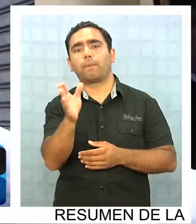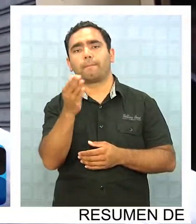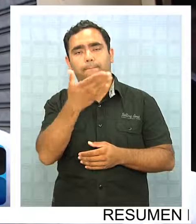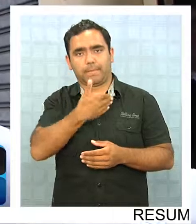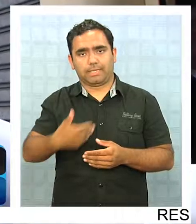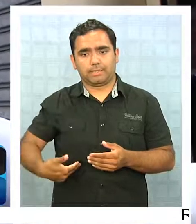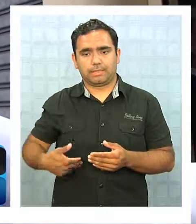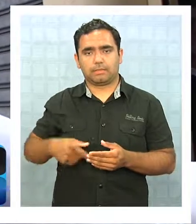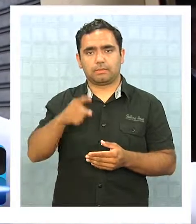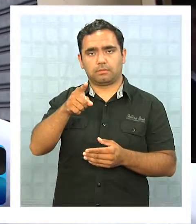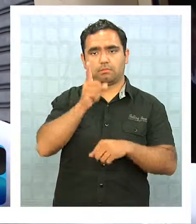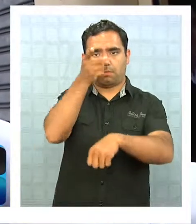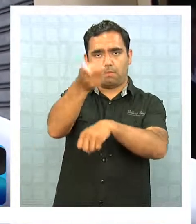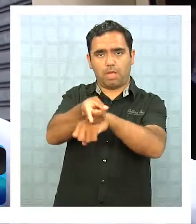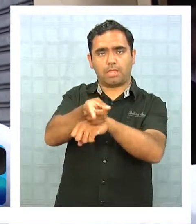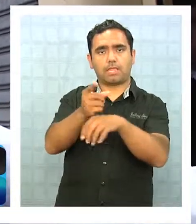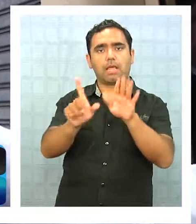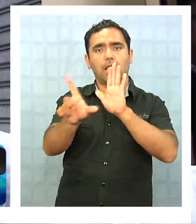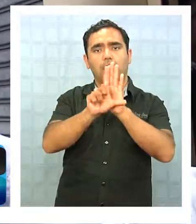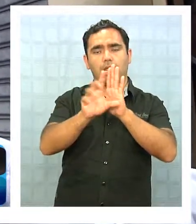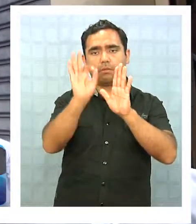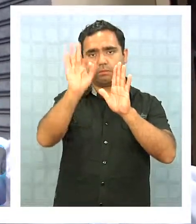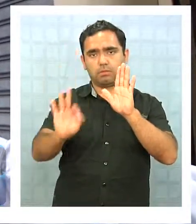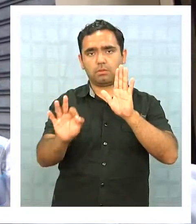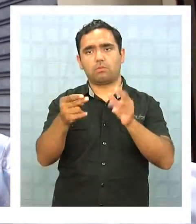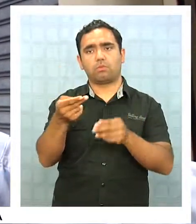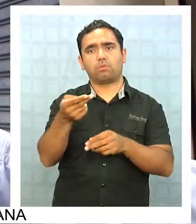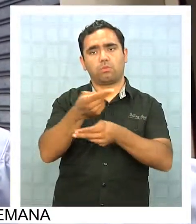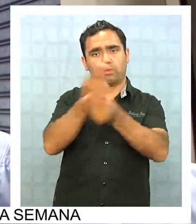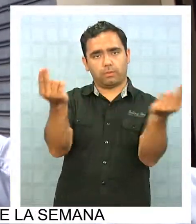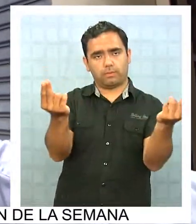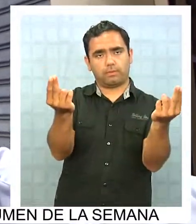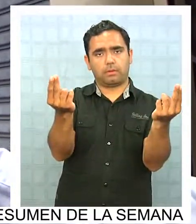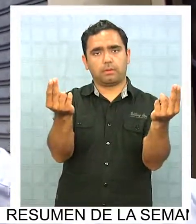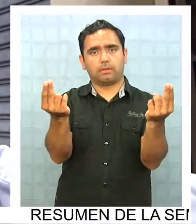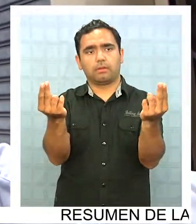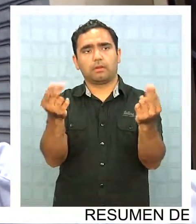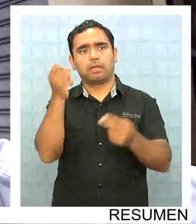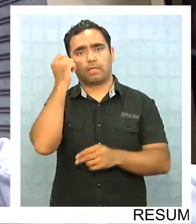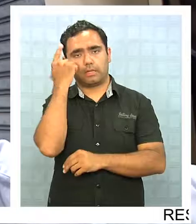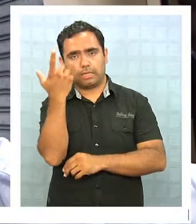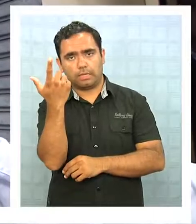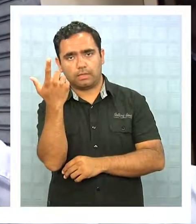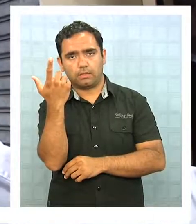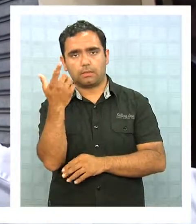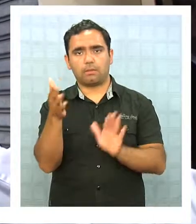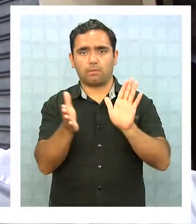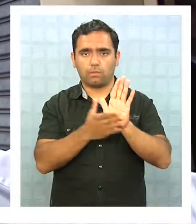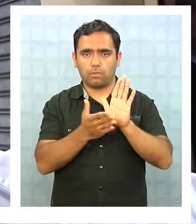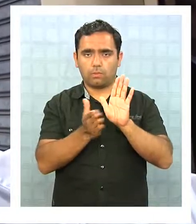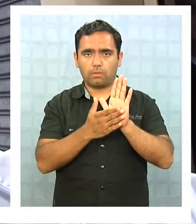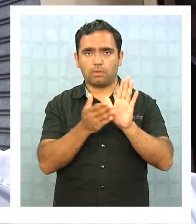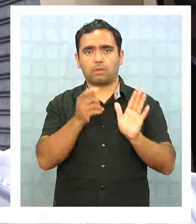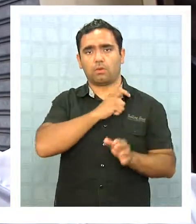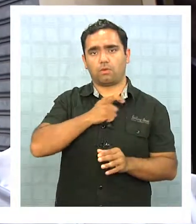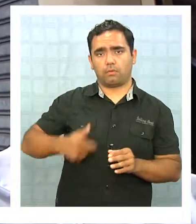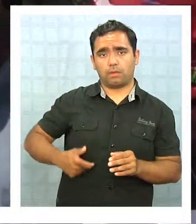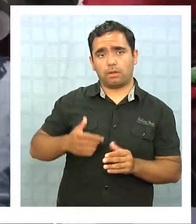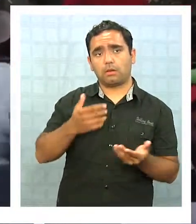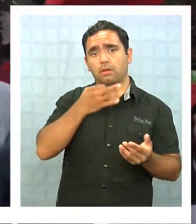para imponer una ley de reajuste hacia el sector público. Entendemos que la propuesta que daría el gobierno sería